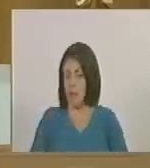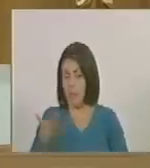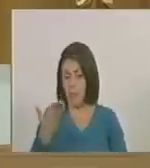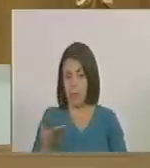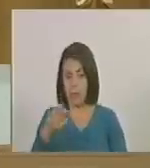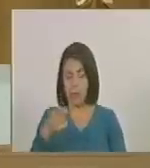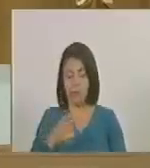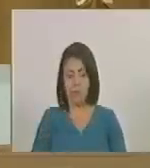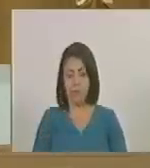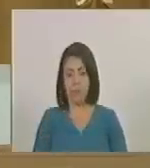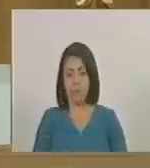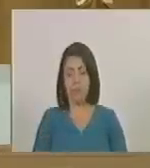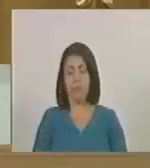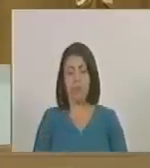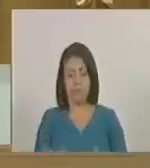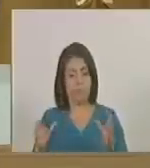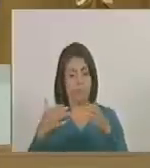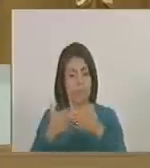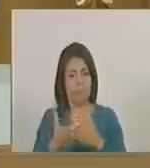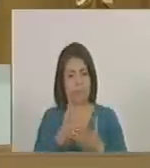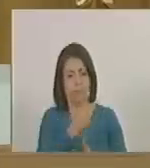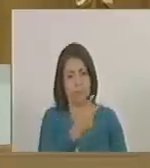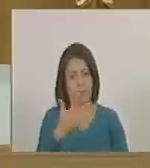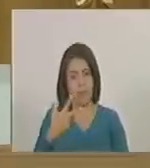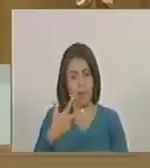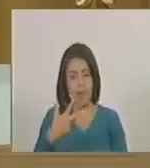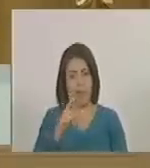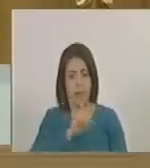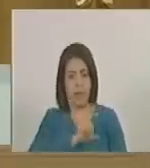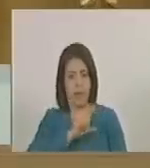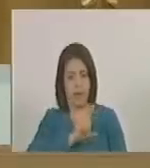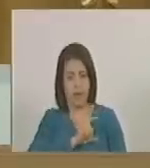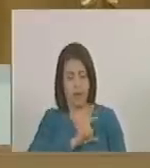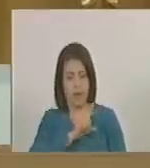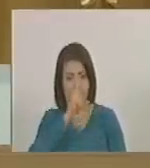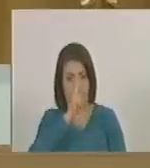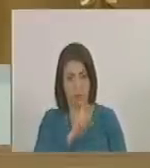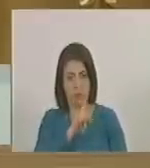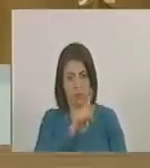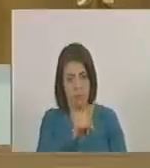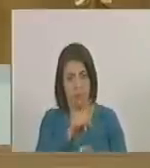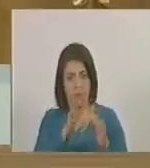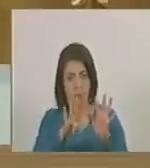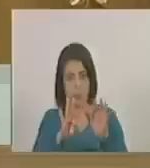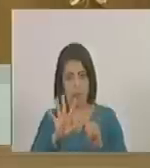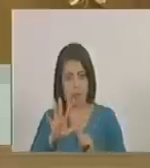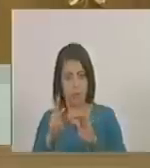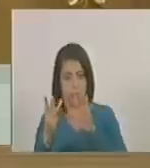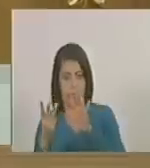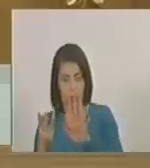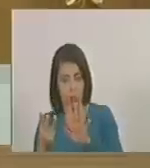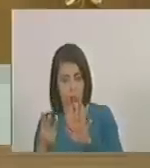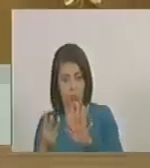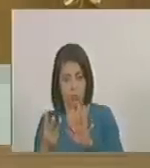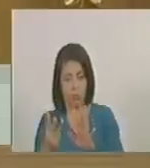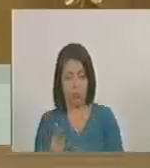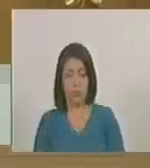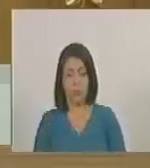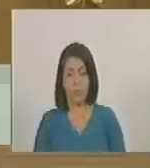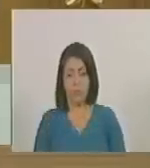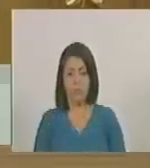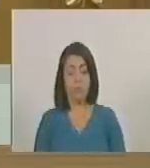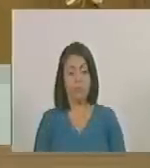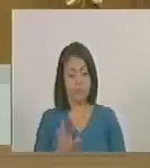fundamental de la Junta Patriótica del 23 de enero del año 58, quien